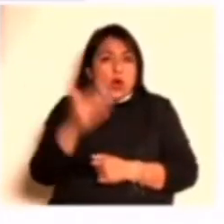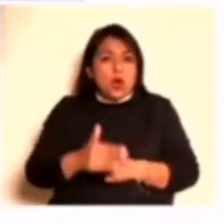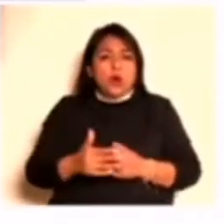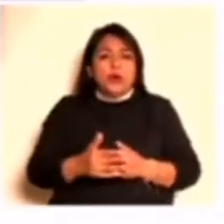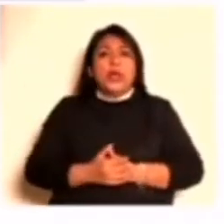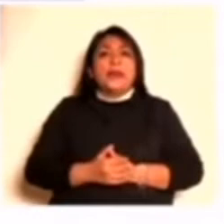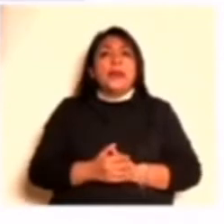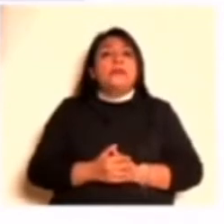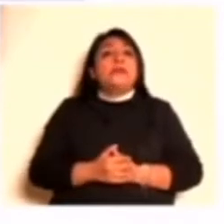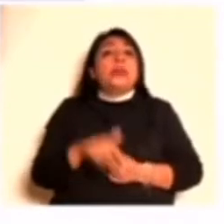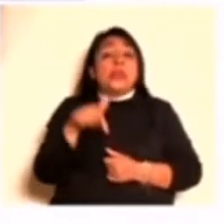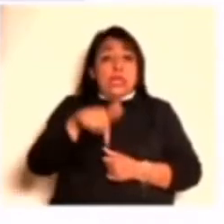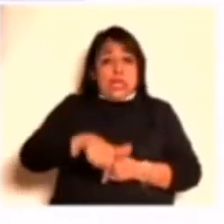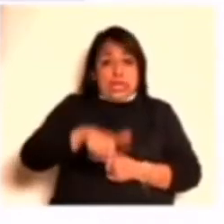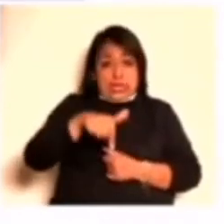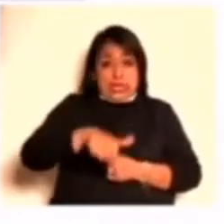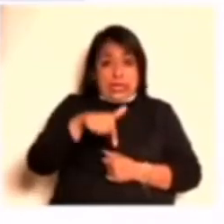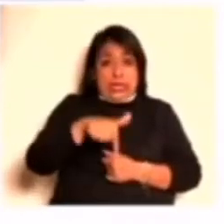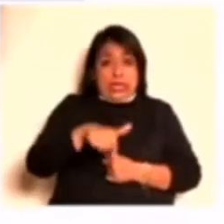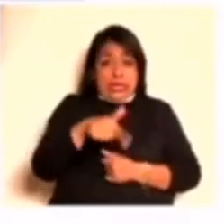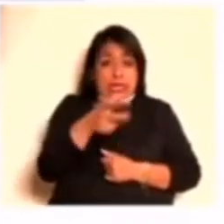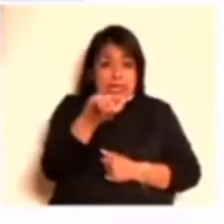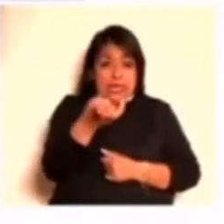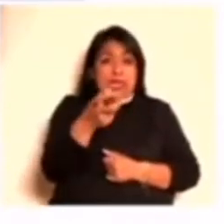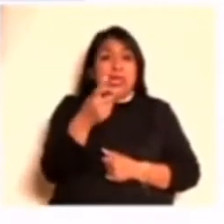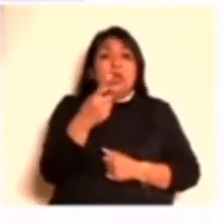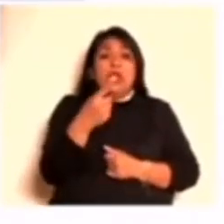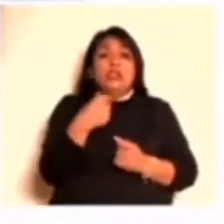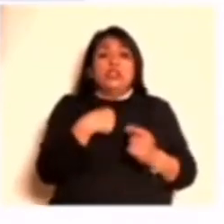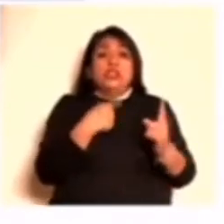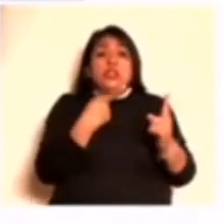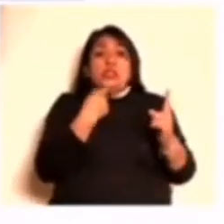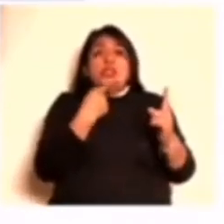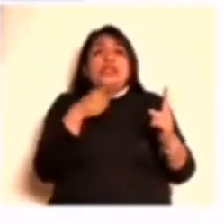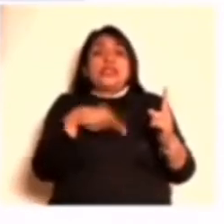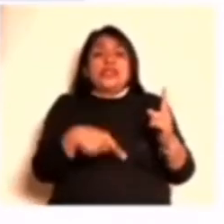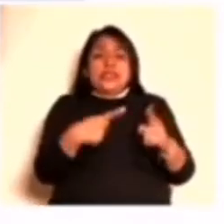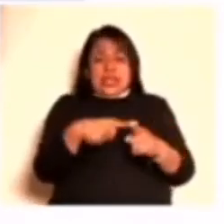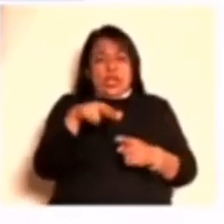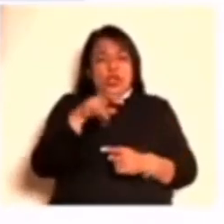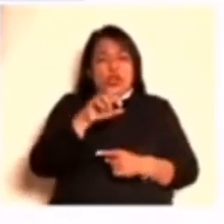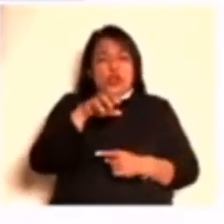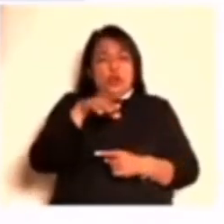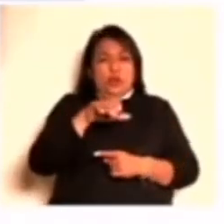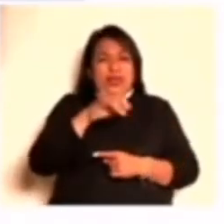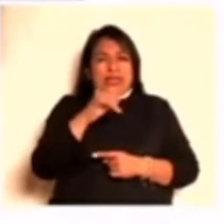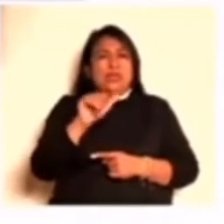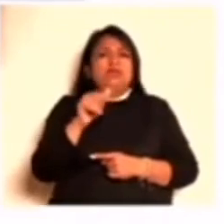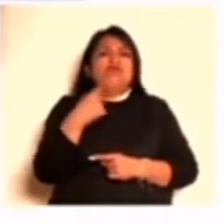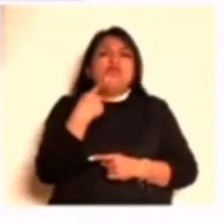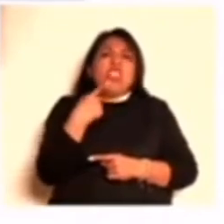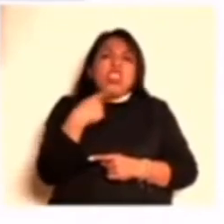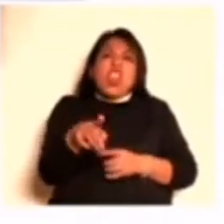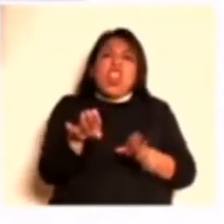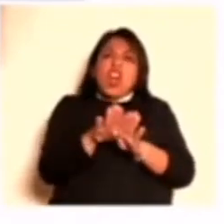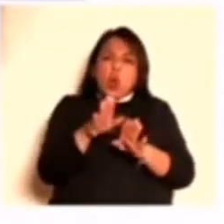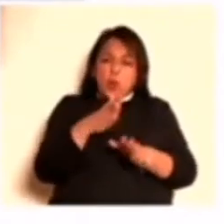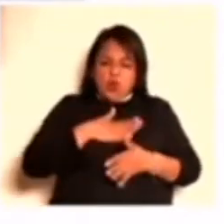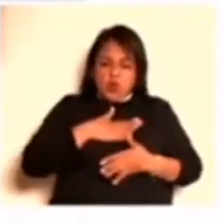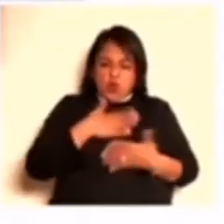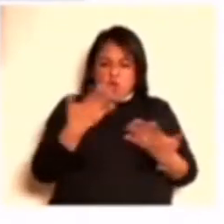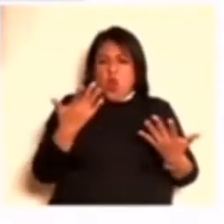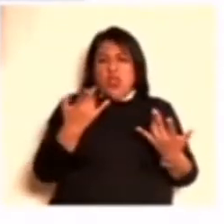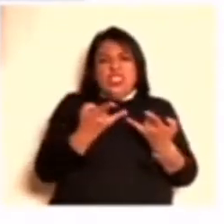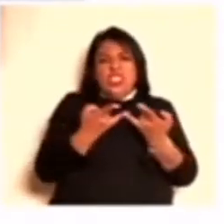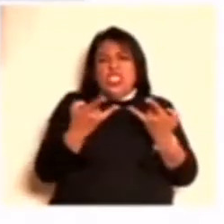Aquí, en este, quien habla es precisamente Norma Jean, quejándose de cómo la han convertido en un mito